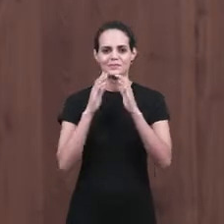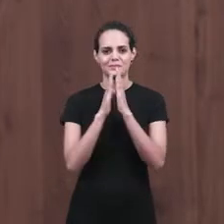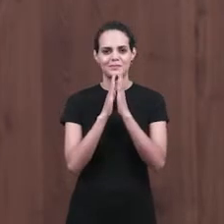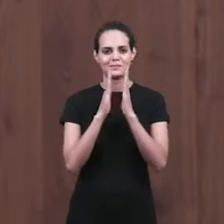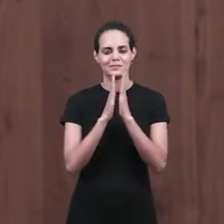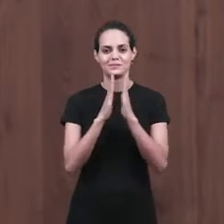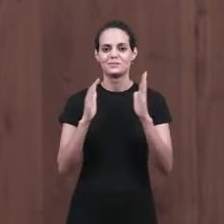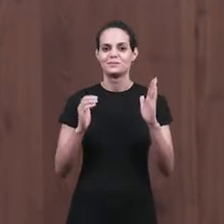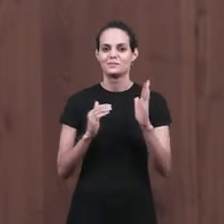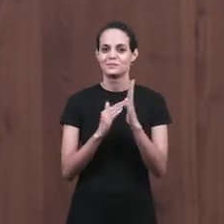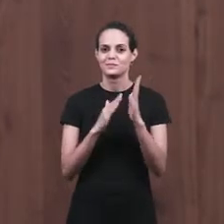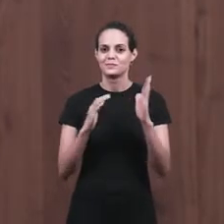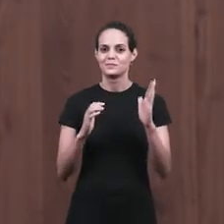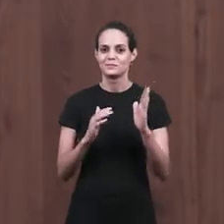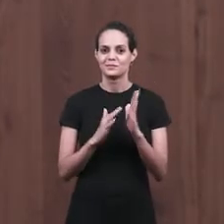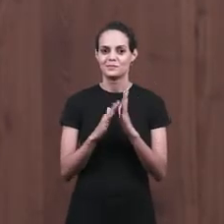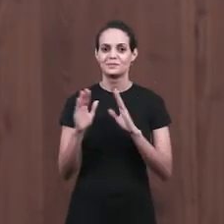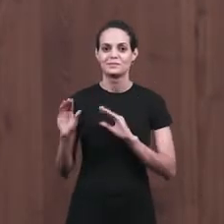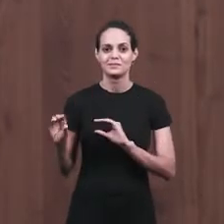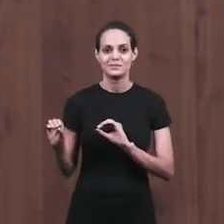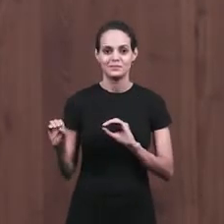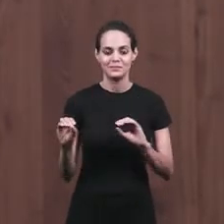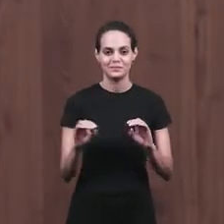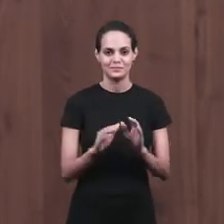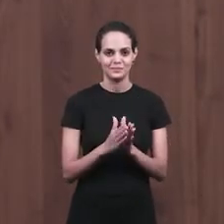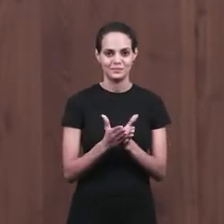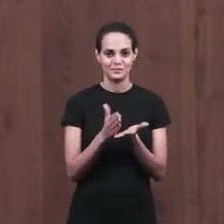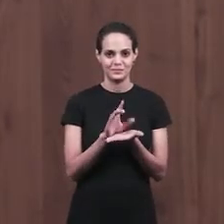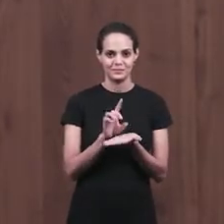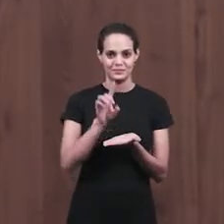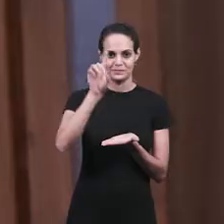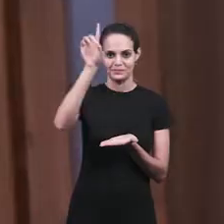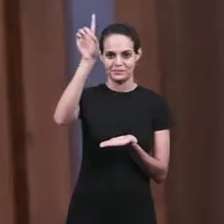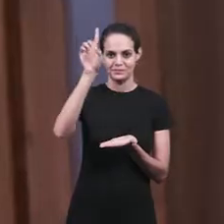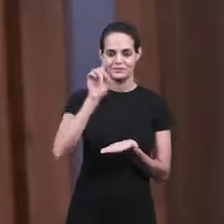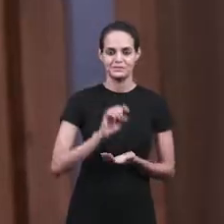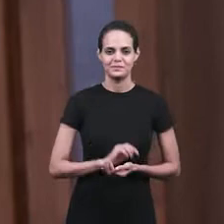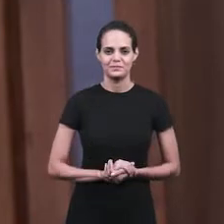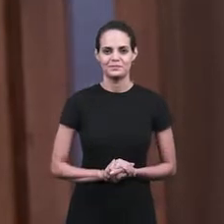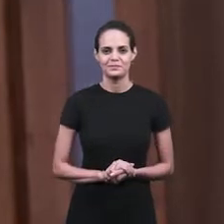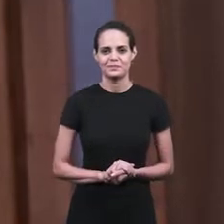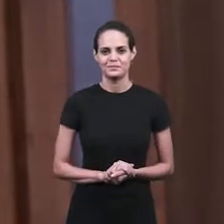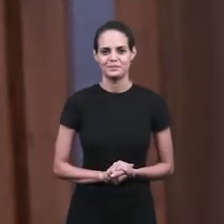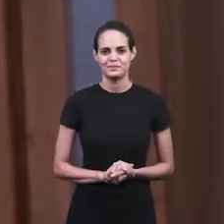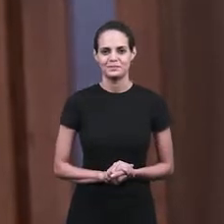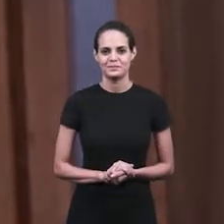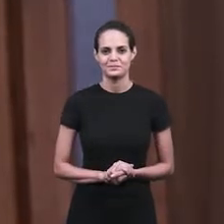de oración, loor y enseñanza de la palabra de Dios.